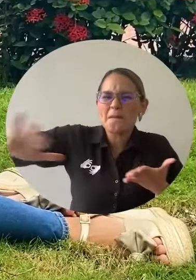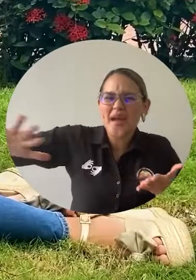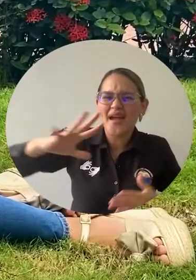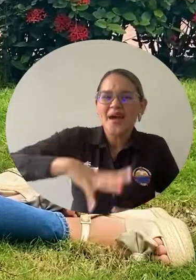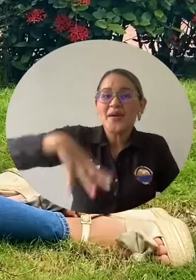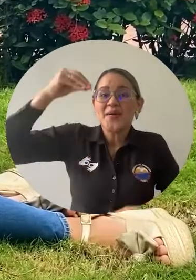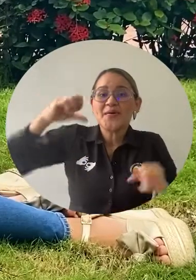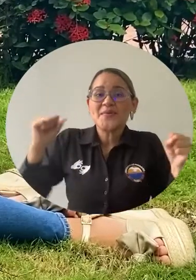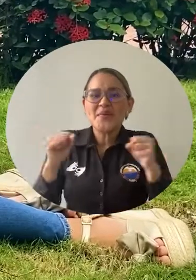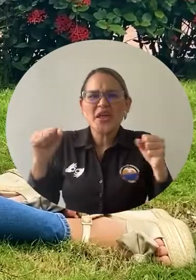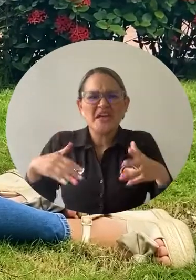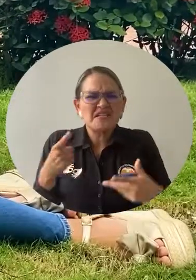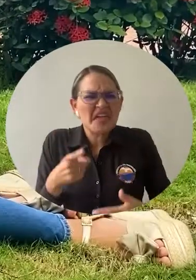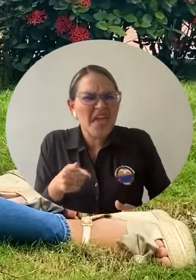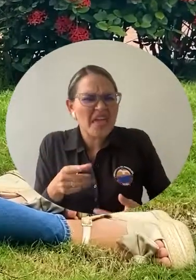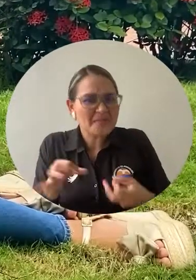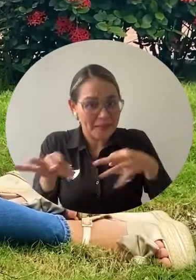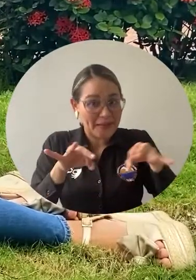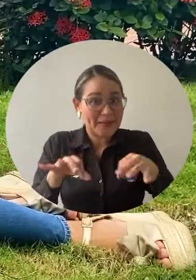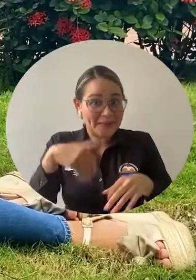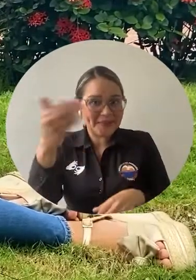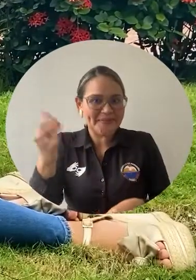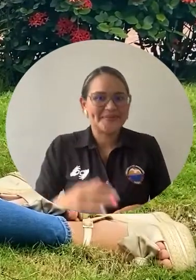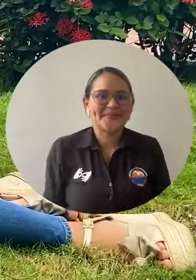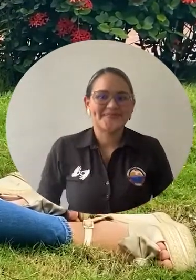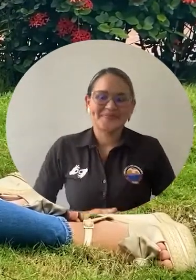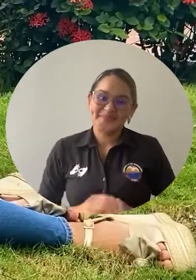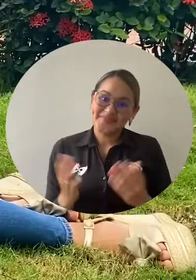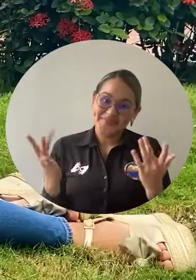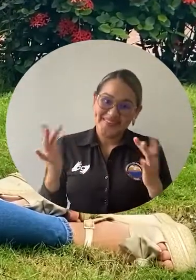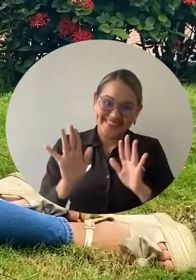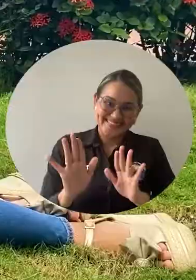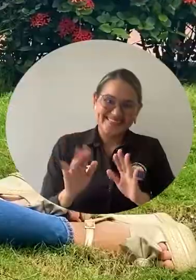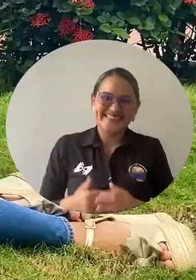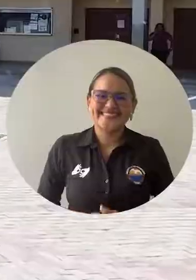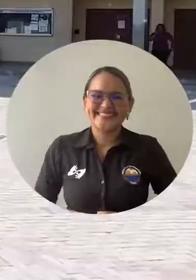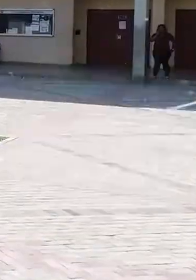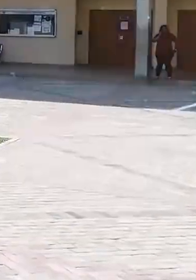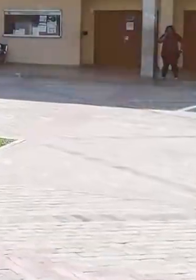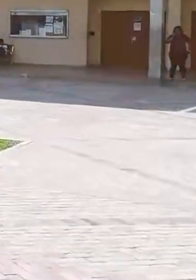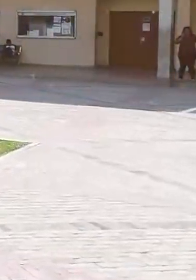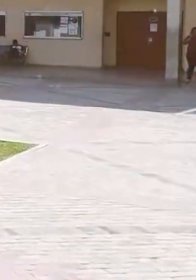Sierra Nevada otorgada a un miembro de la comunidad COVID. ¡Ya regresamos!